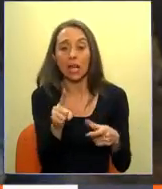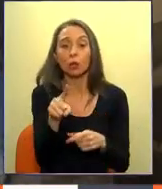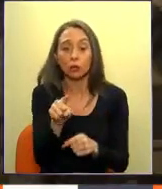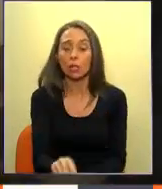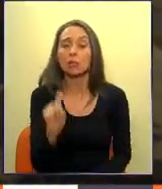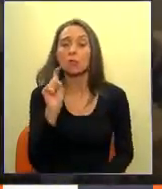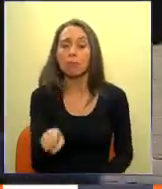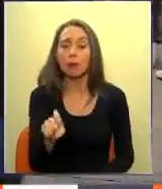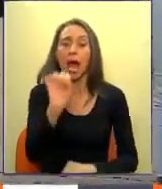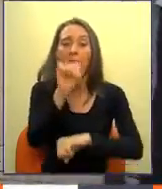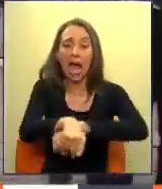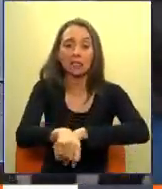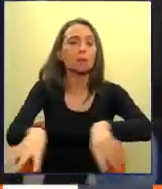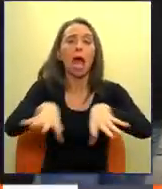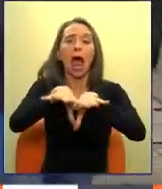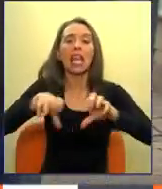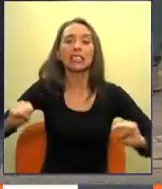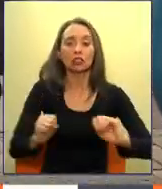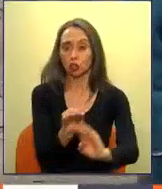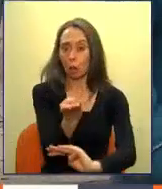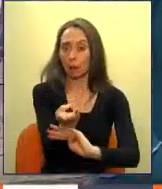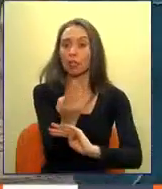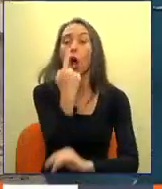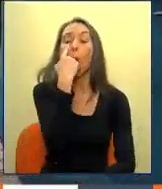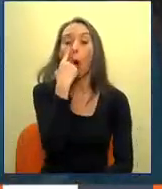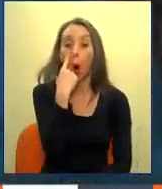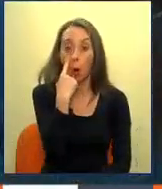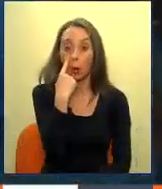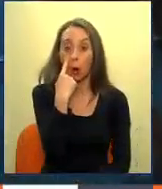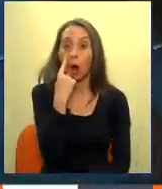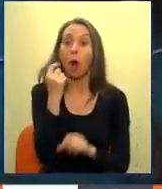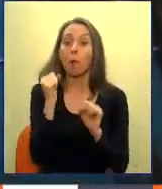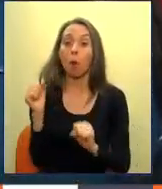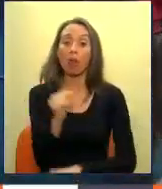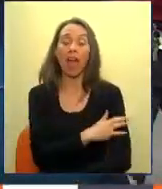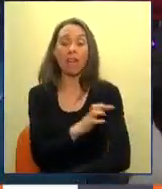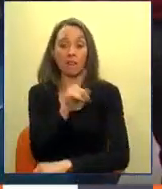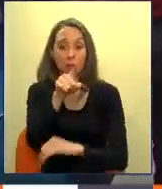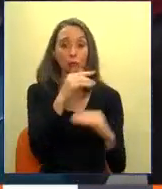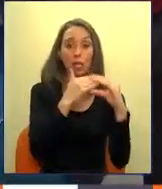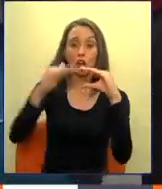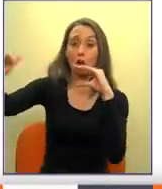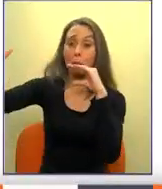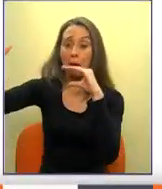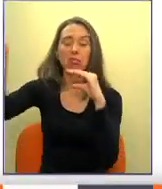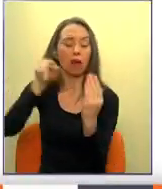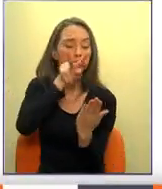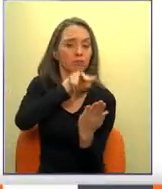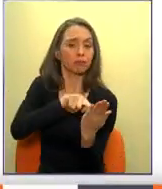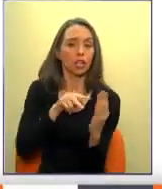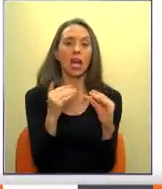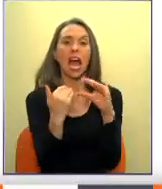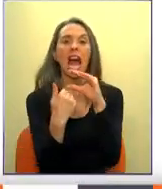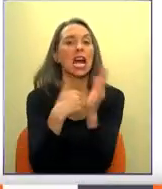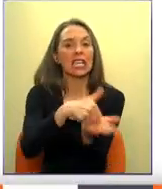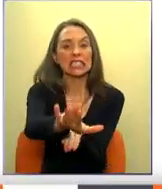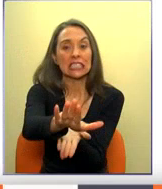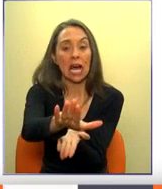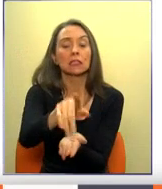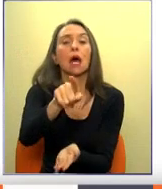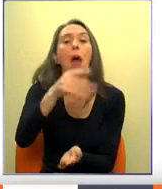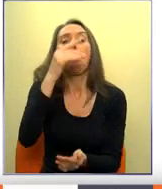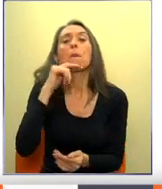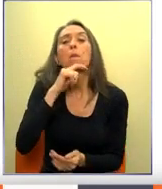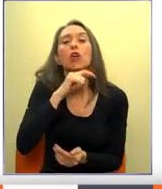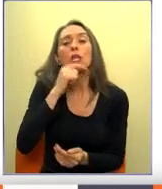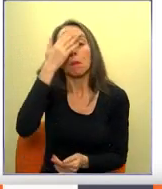estará lista su solicitud. Ojo, porque podría ser rechazada. Porque hubo se digitó mal